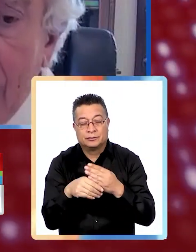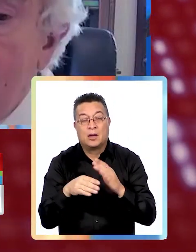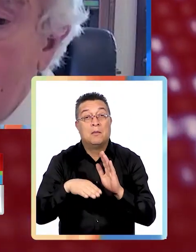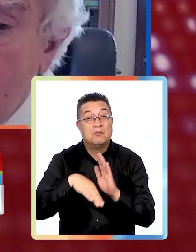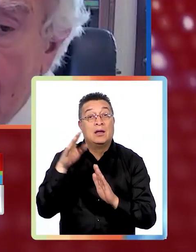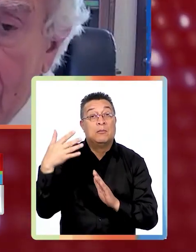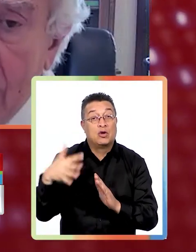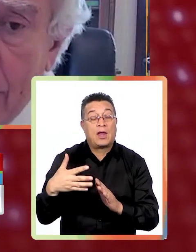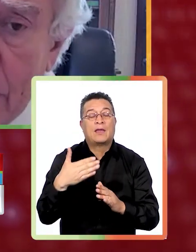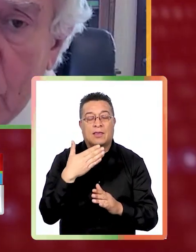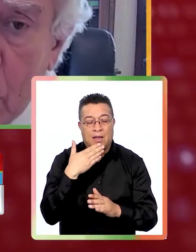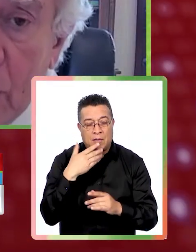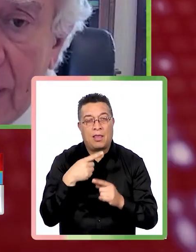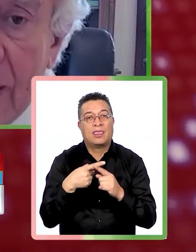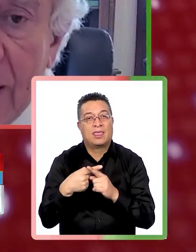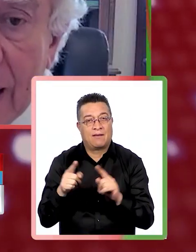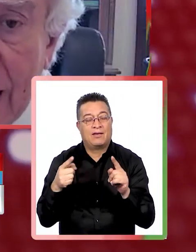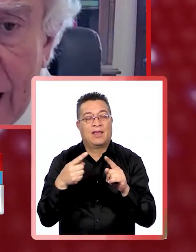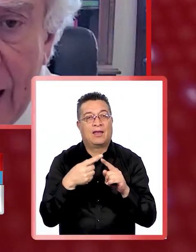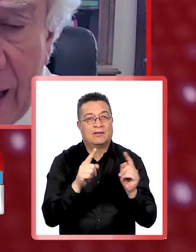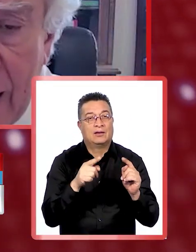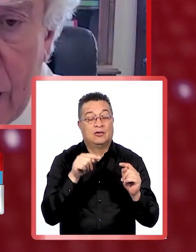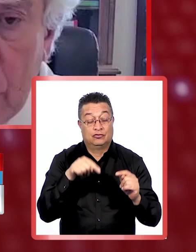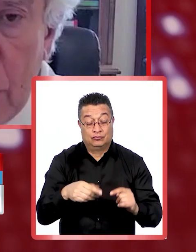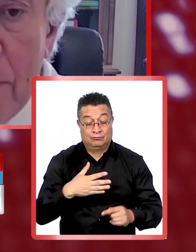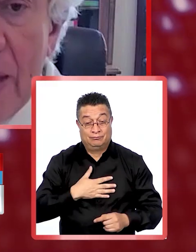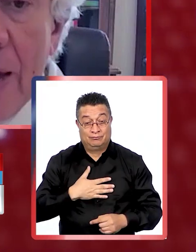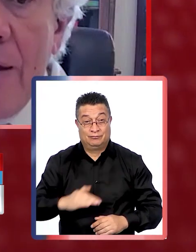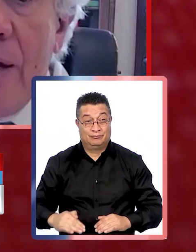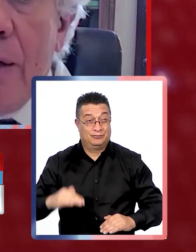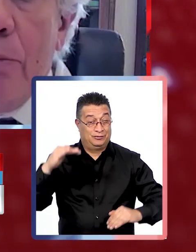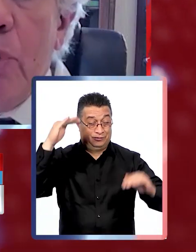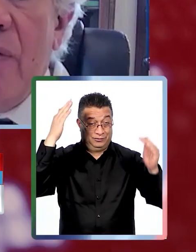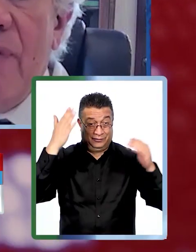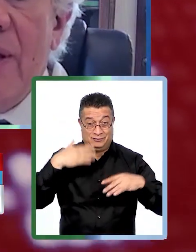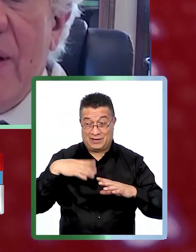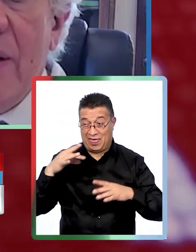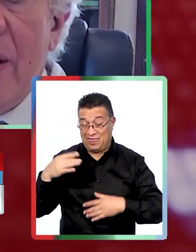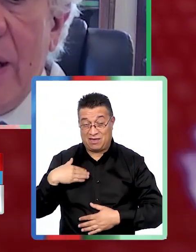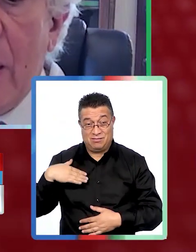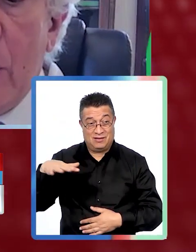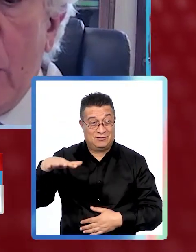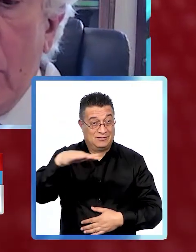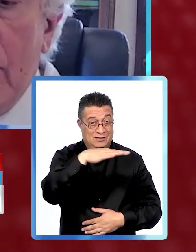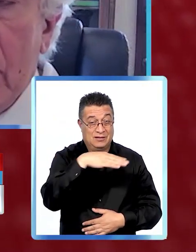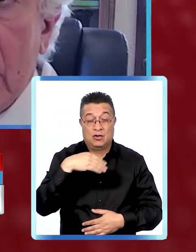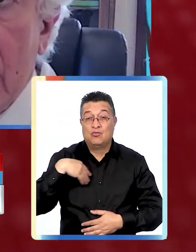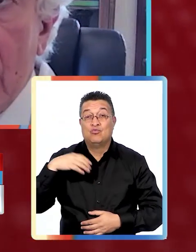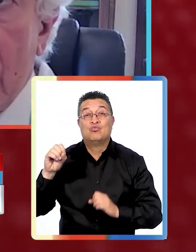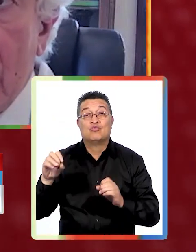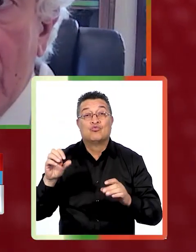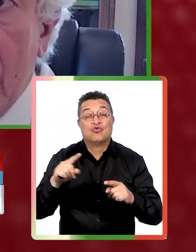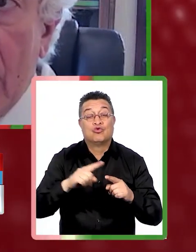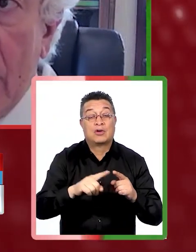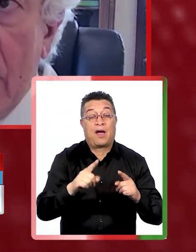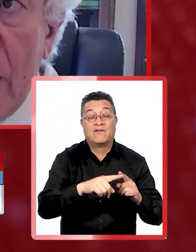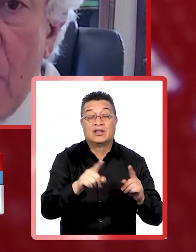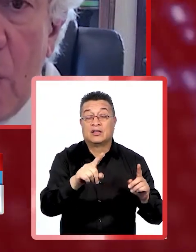agrega que las prioridades también son distintas. La generación mía, muchas veces te diría yo,